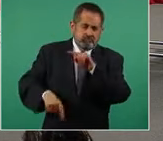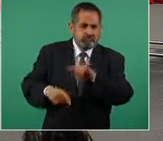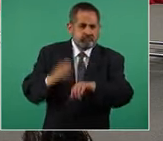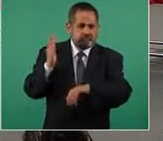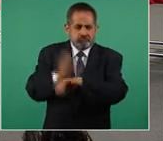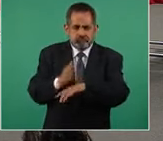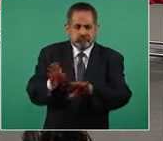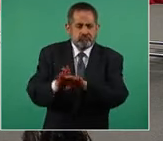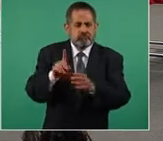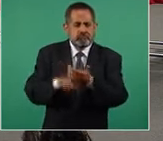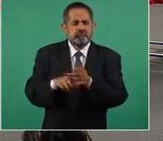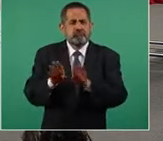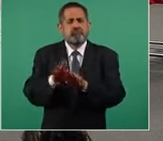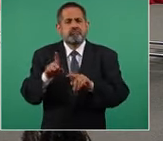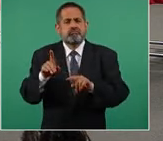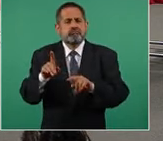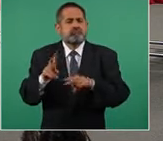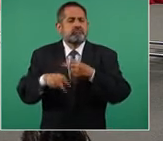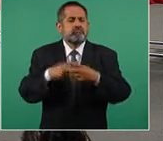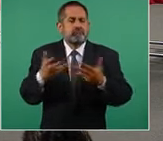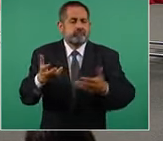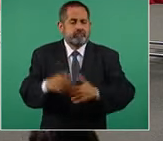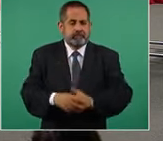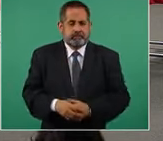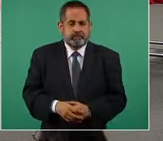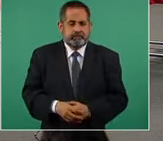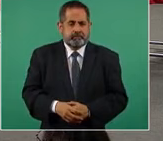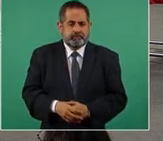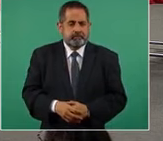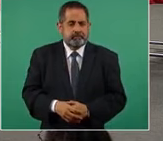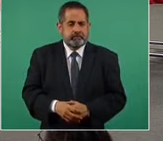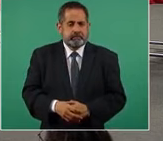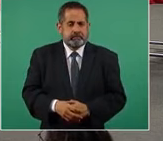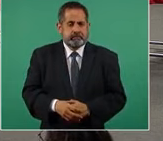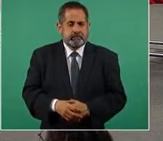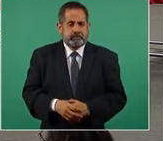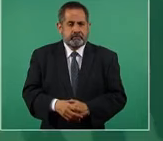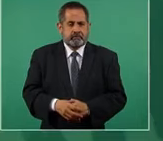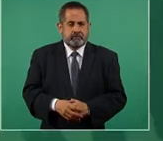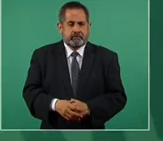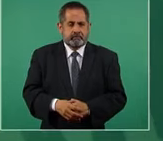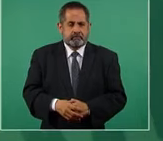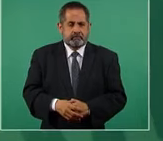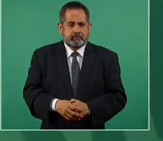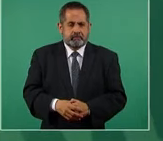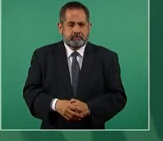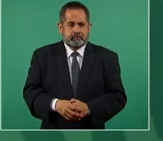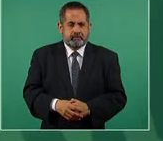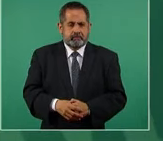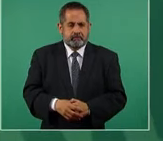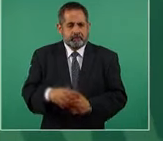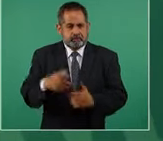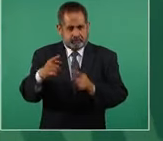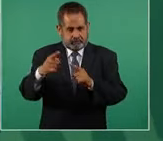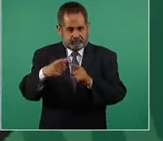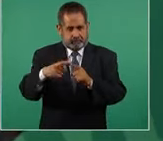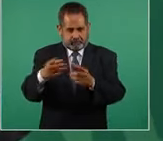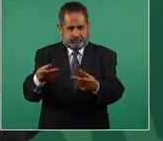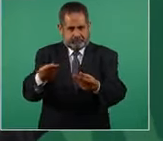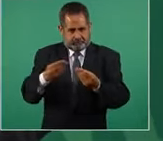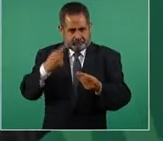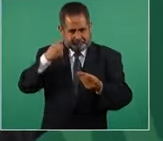corruptos? entregas tu, tu